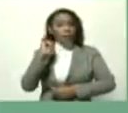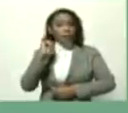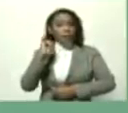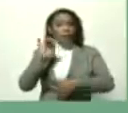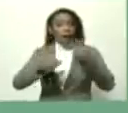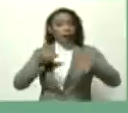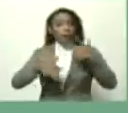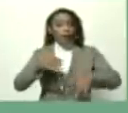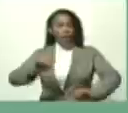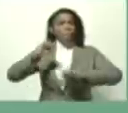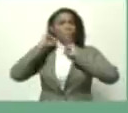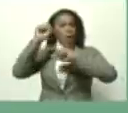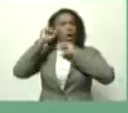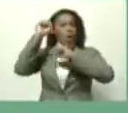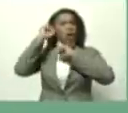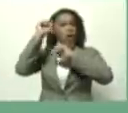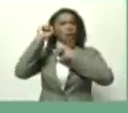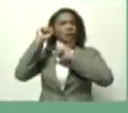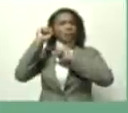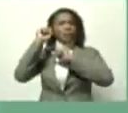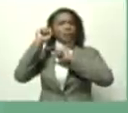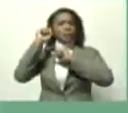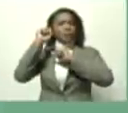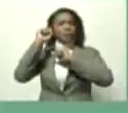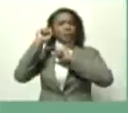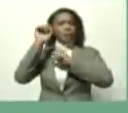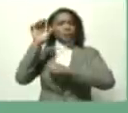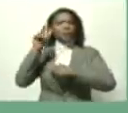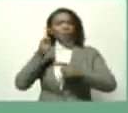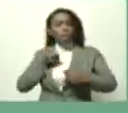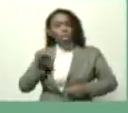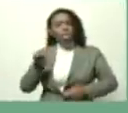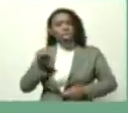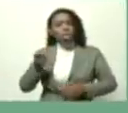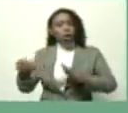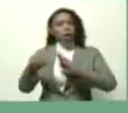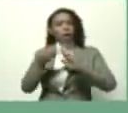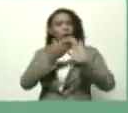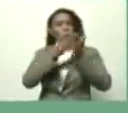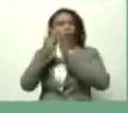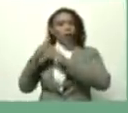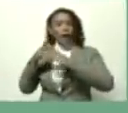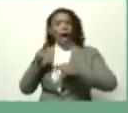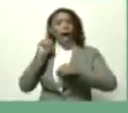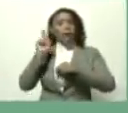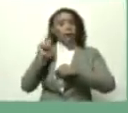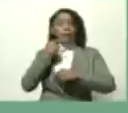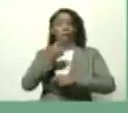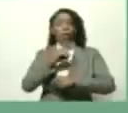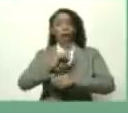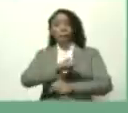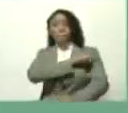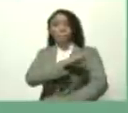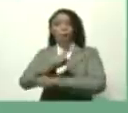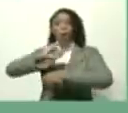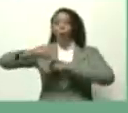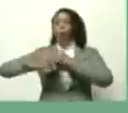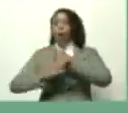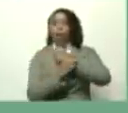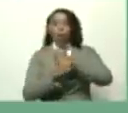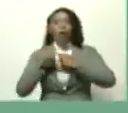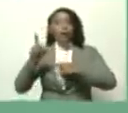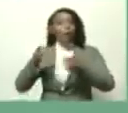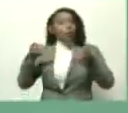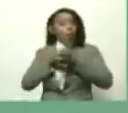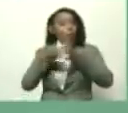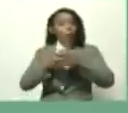eventos de disturbios, eventos de zozobra en contra de la comunidad cuando así se le ordenaba Juan Guaidó y las bandas de